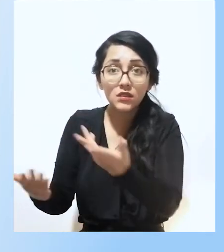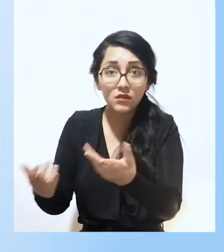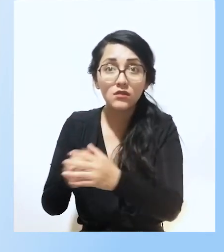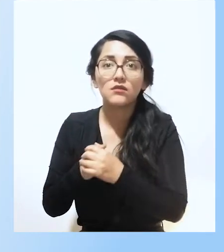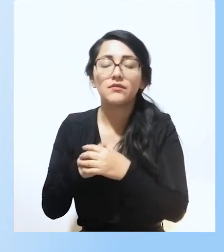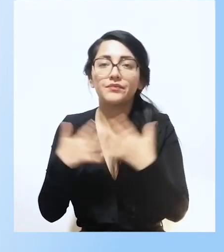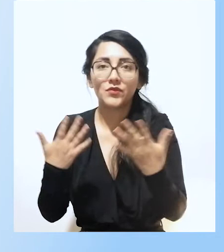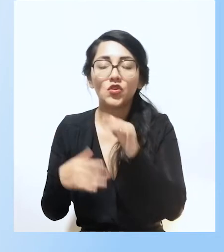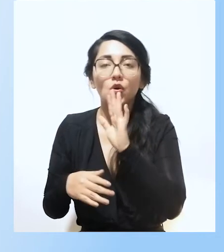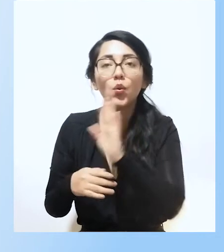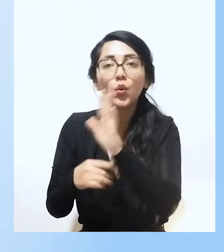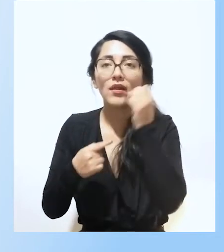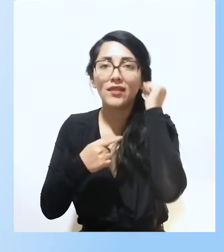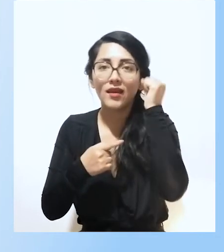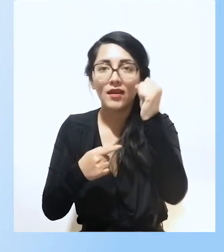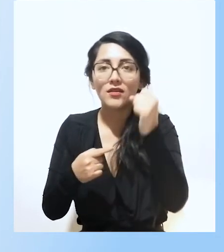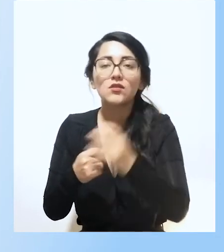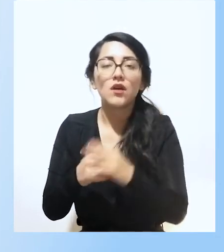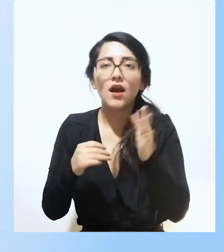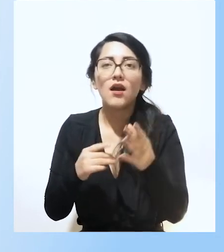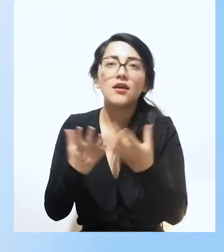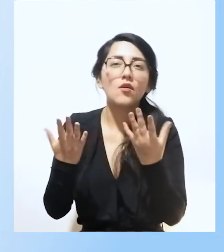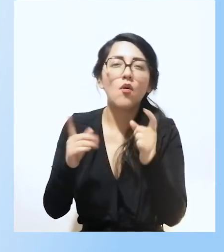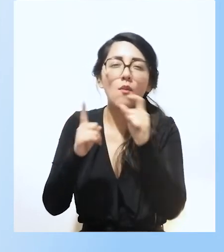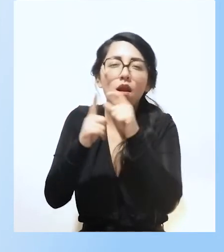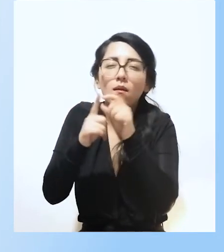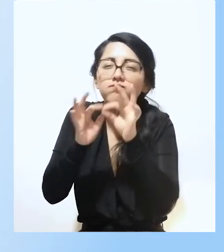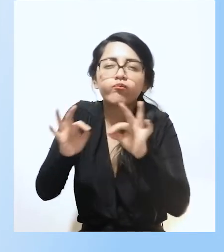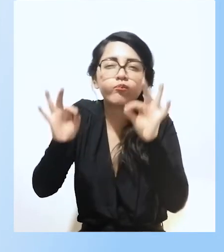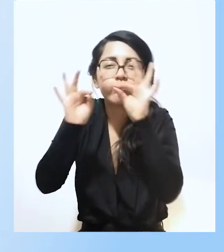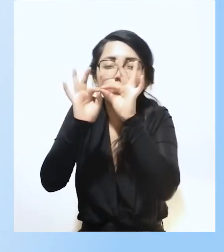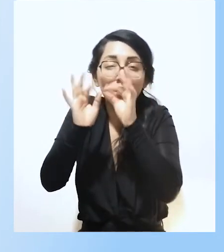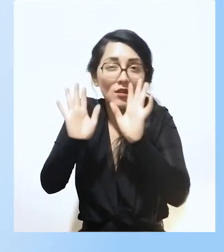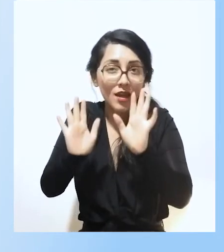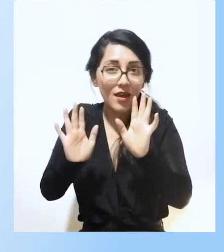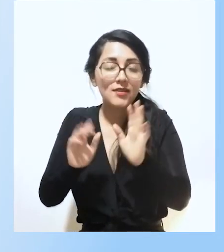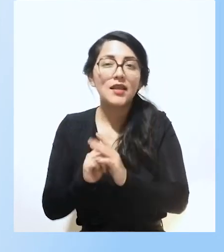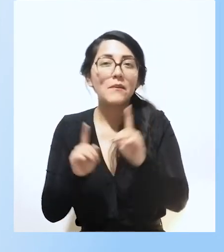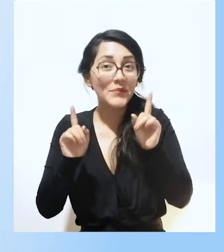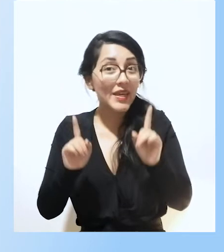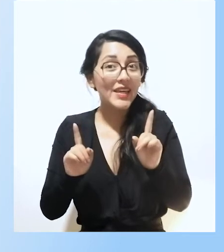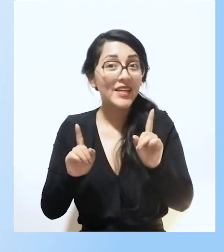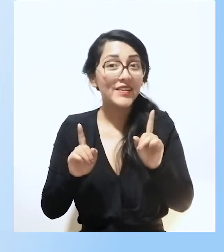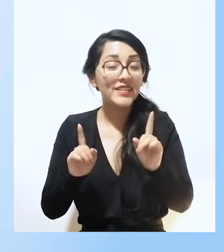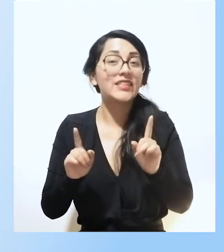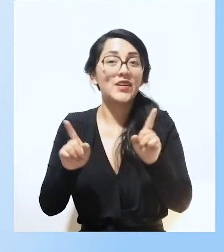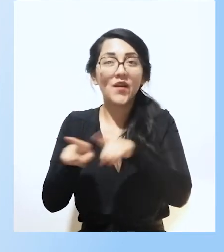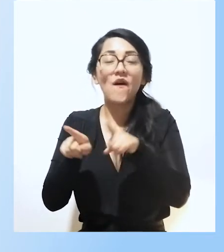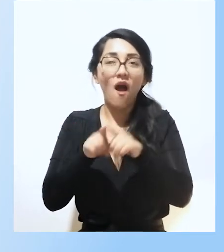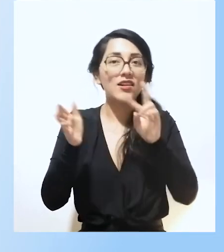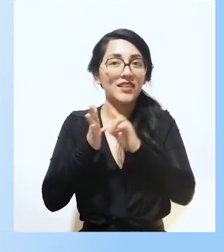este derecho aparecen palabras maravillosas con las que se nos llena la boca, pero que tienen muchísimo